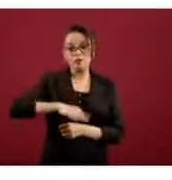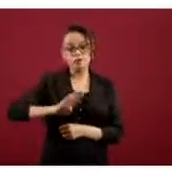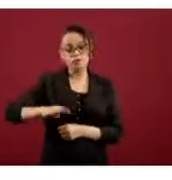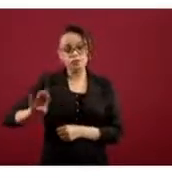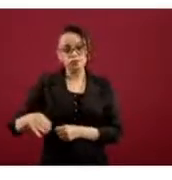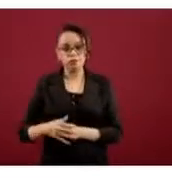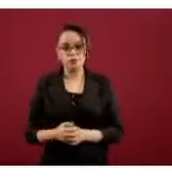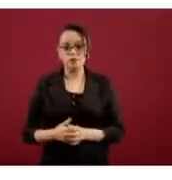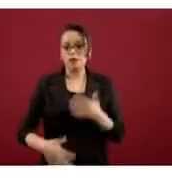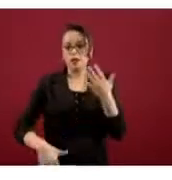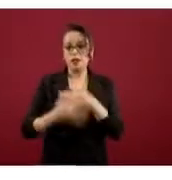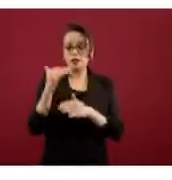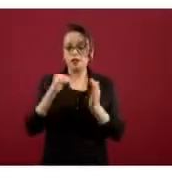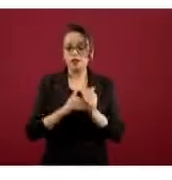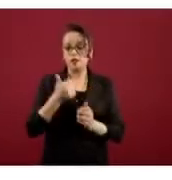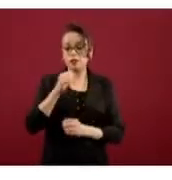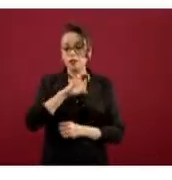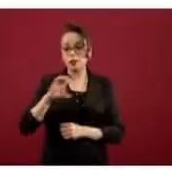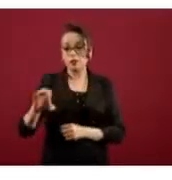60.